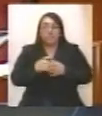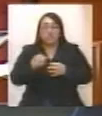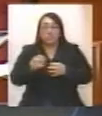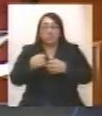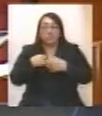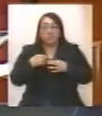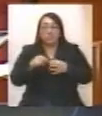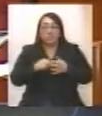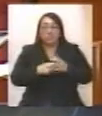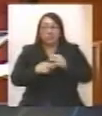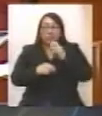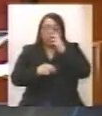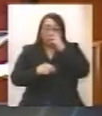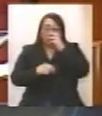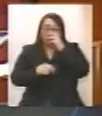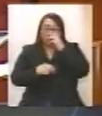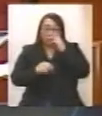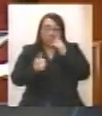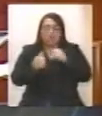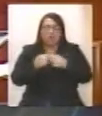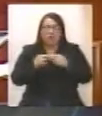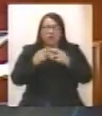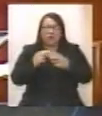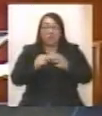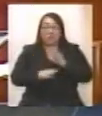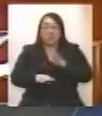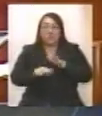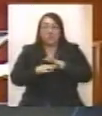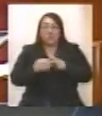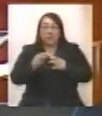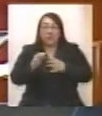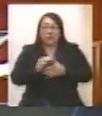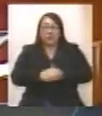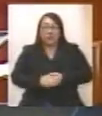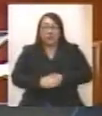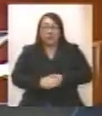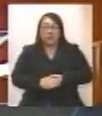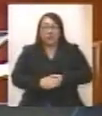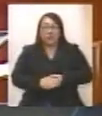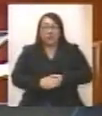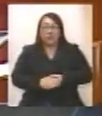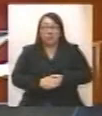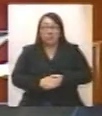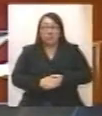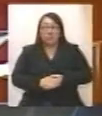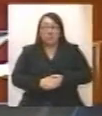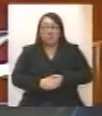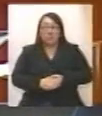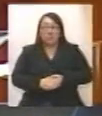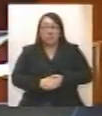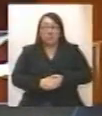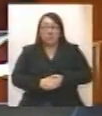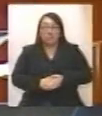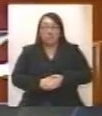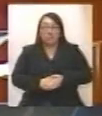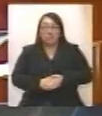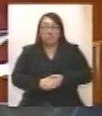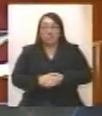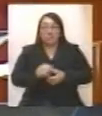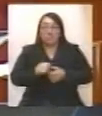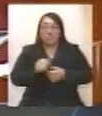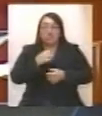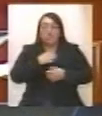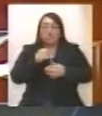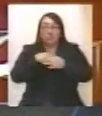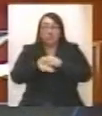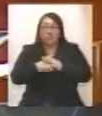permitirá, entre otros resultados, tener una base de datos unificada e integrar las plataformas informáticas del Ministerio